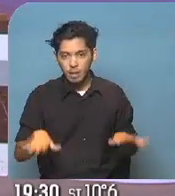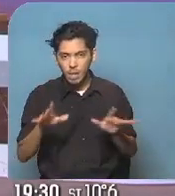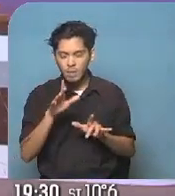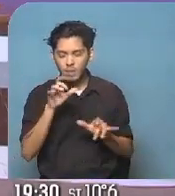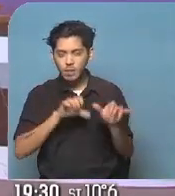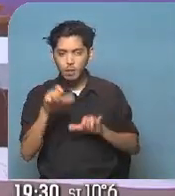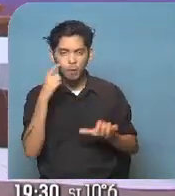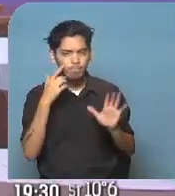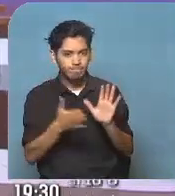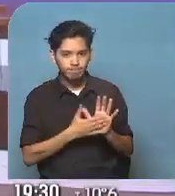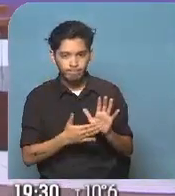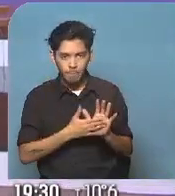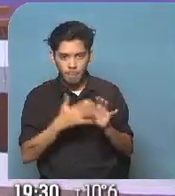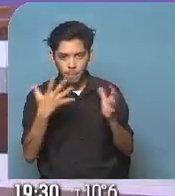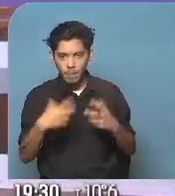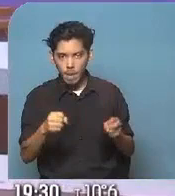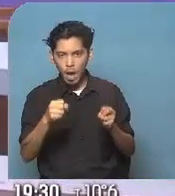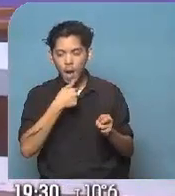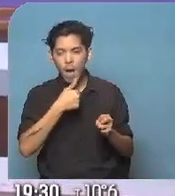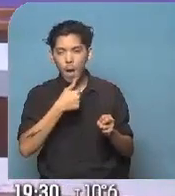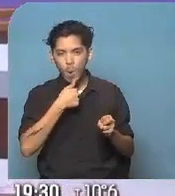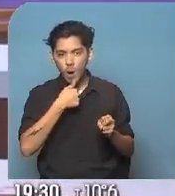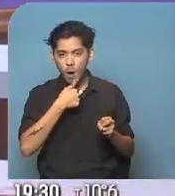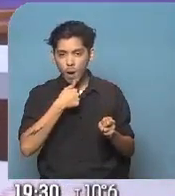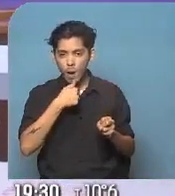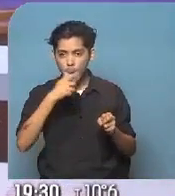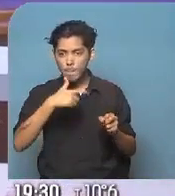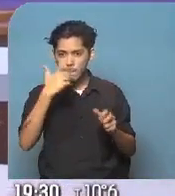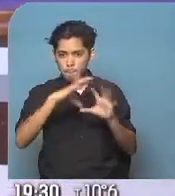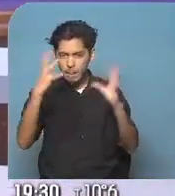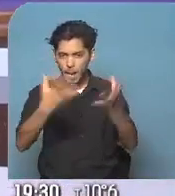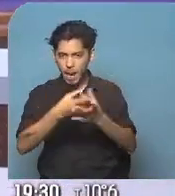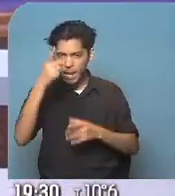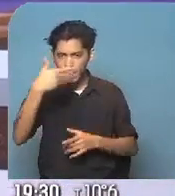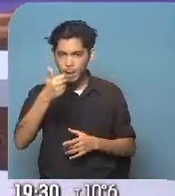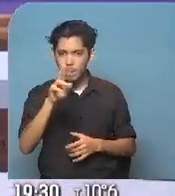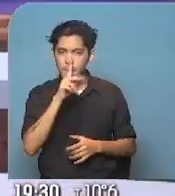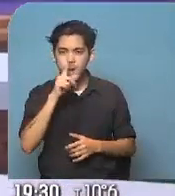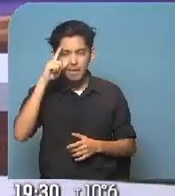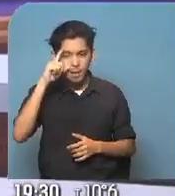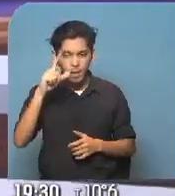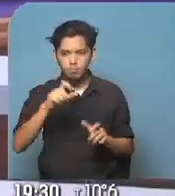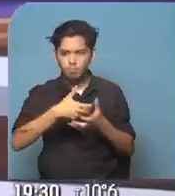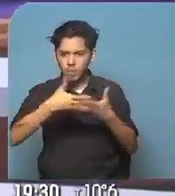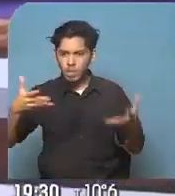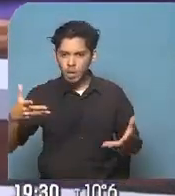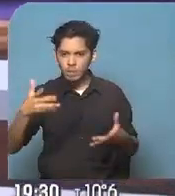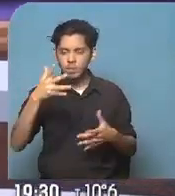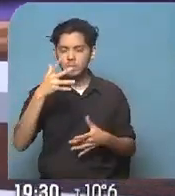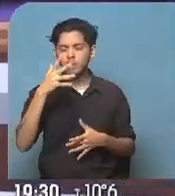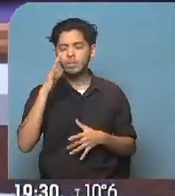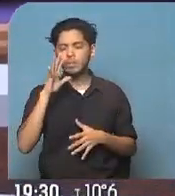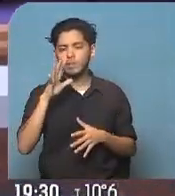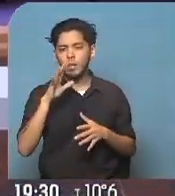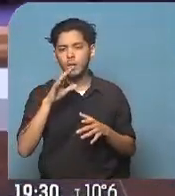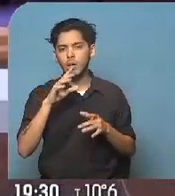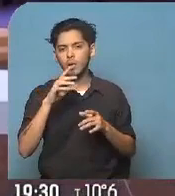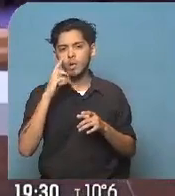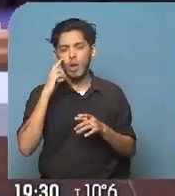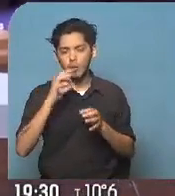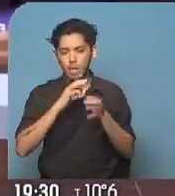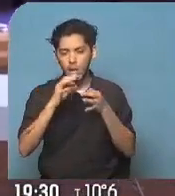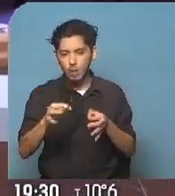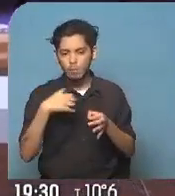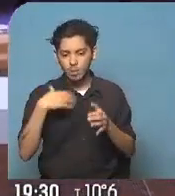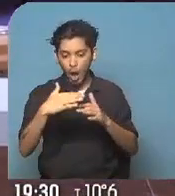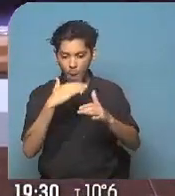han demostrado y han encontrado agua en Marte. Un lago grande, 20 kilómetros de extensión de agua salada debajo de una capa